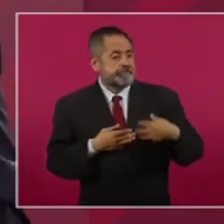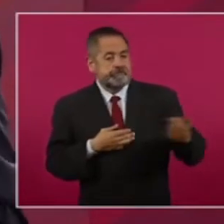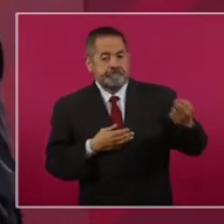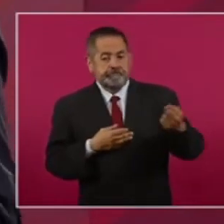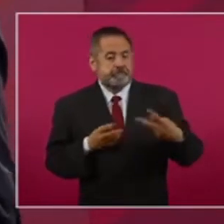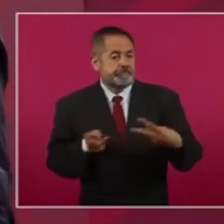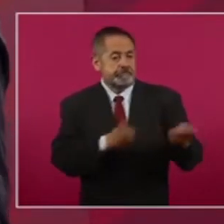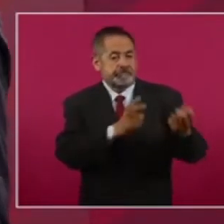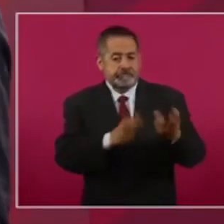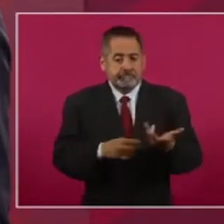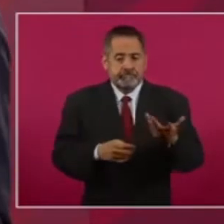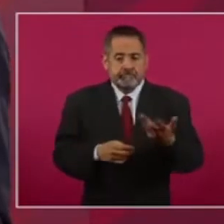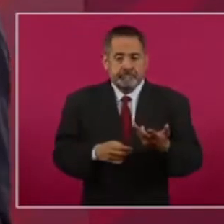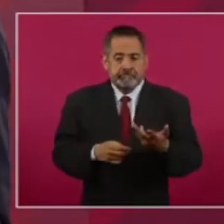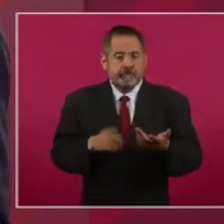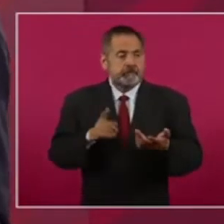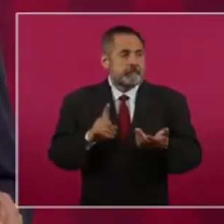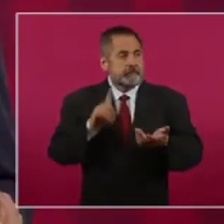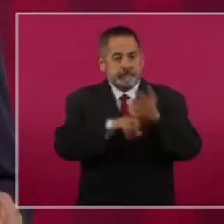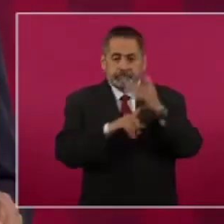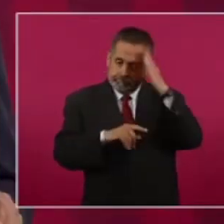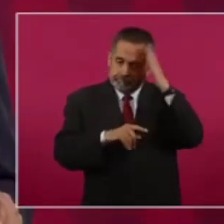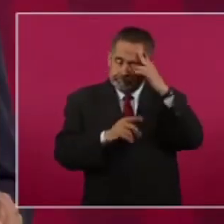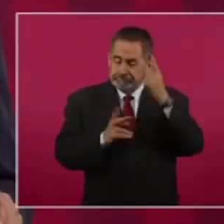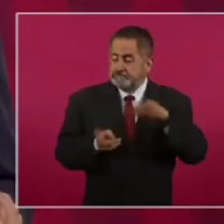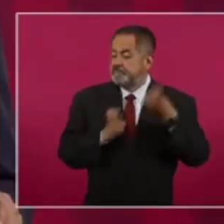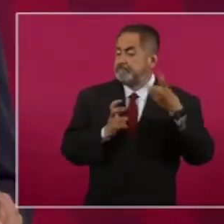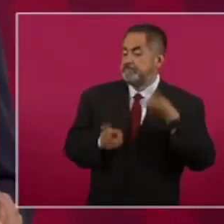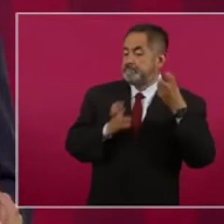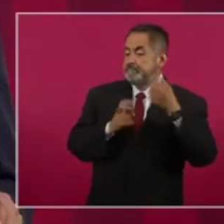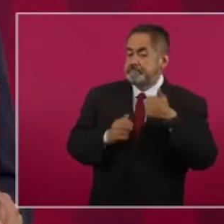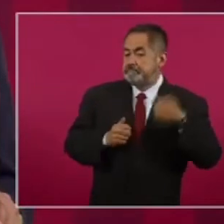se lo robaban, y como robaban arriba,